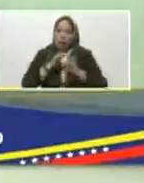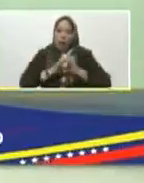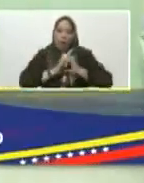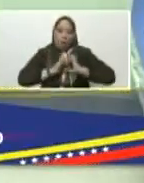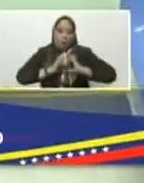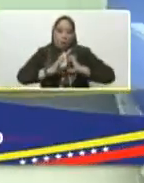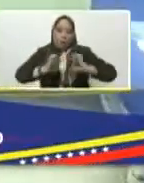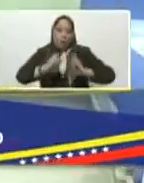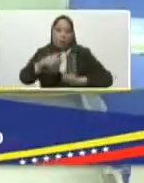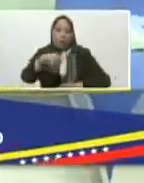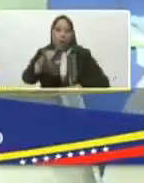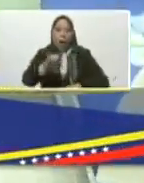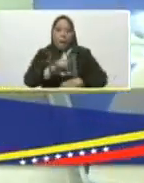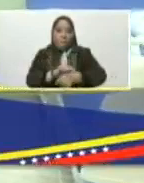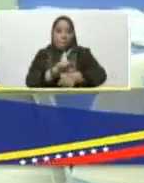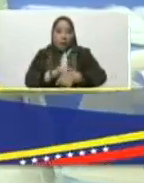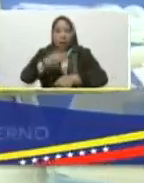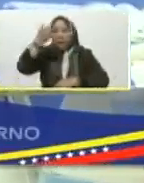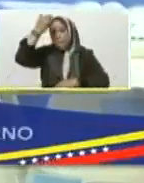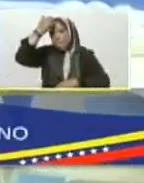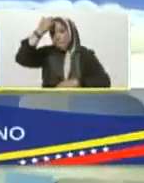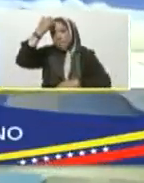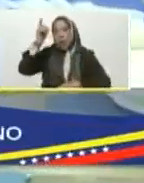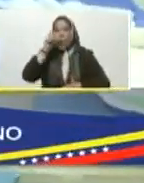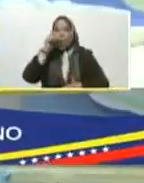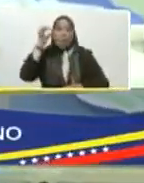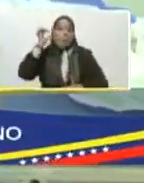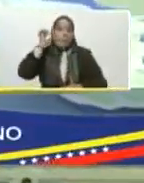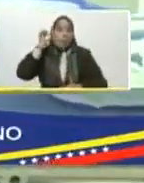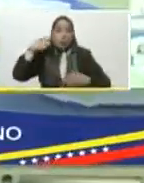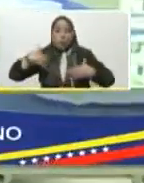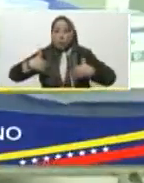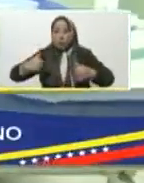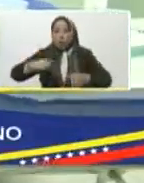las médicas, enfermeros, enfermeras, de todo el personal